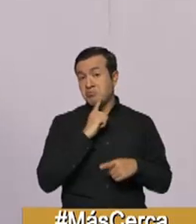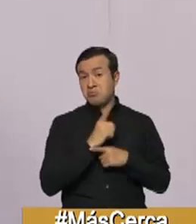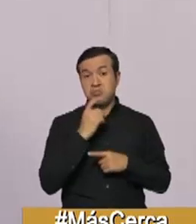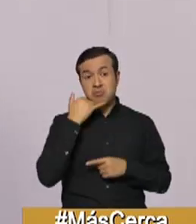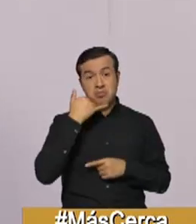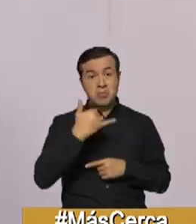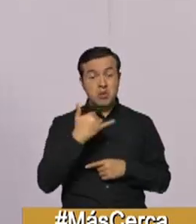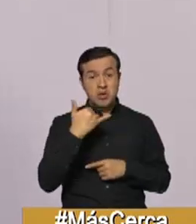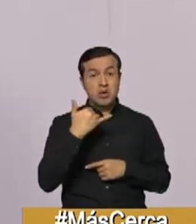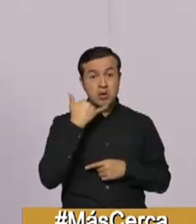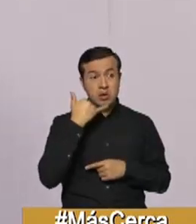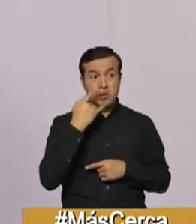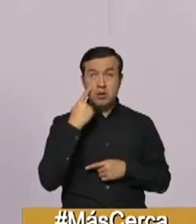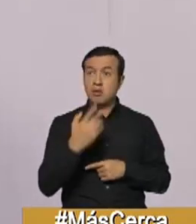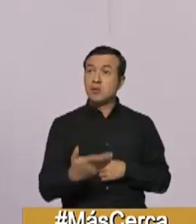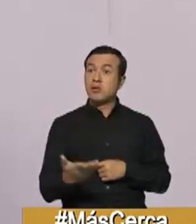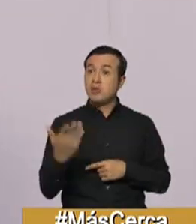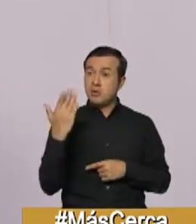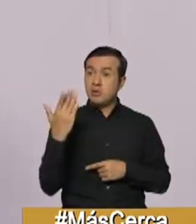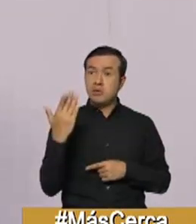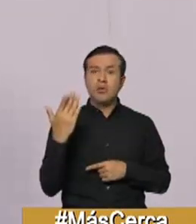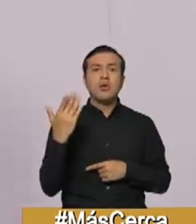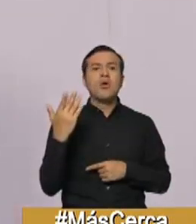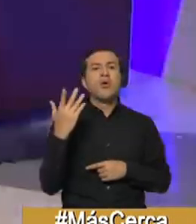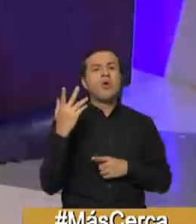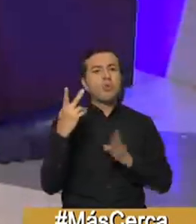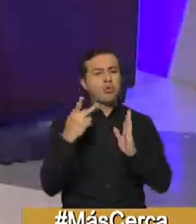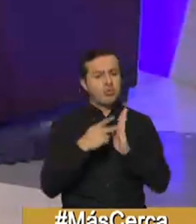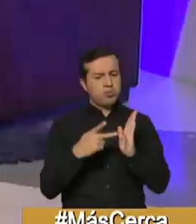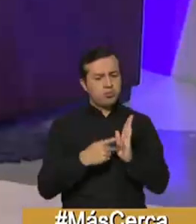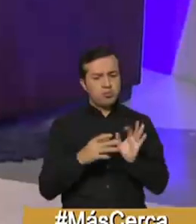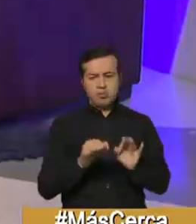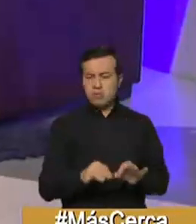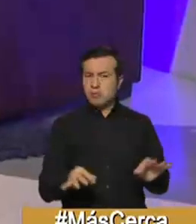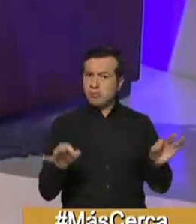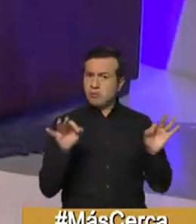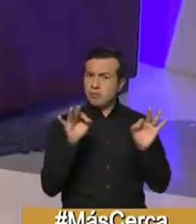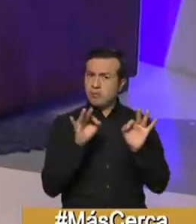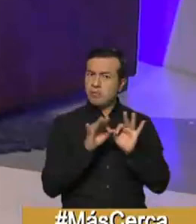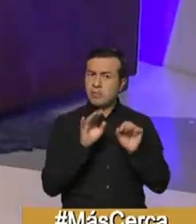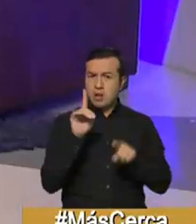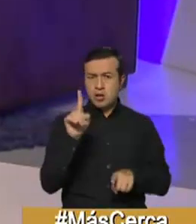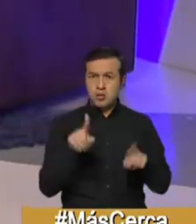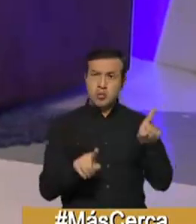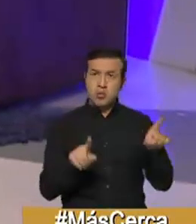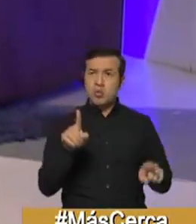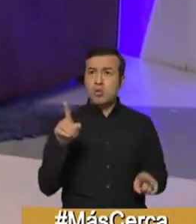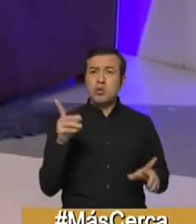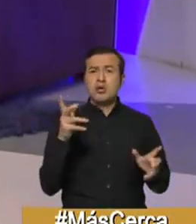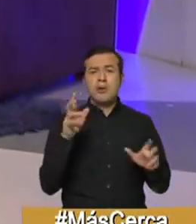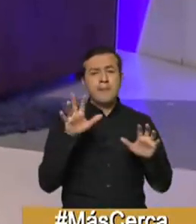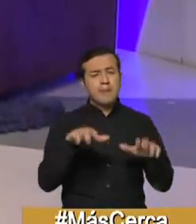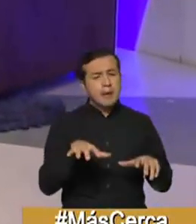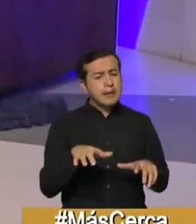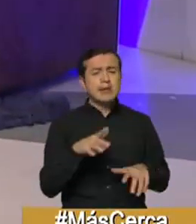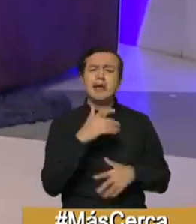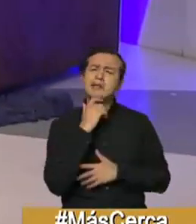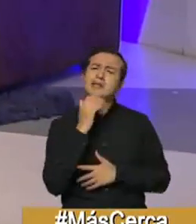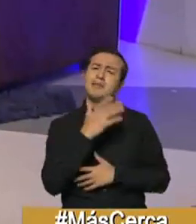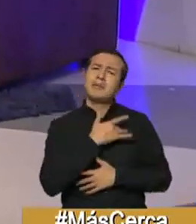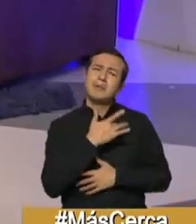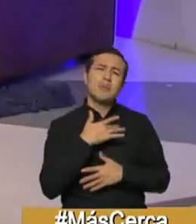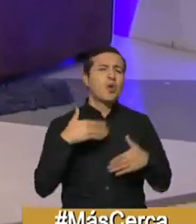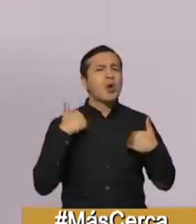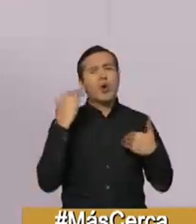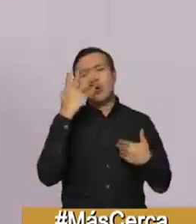comunicarse a los teléfonos que pusimos en pantalla. ¿Cuáles son los puntos importantes que nosotros muchas veces queremos un perrito? Sí, la emoción,